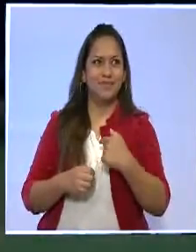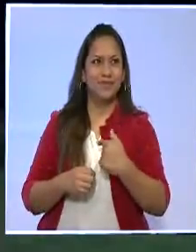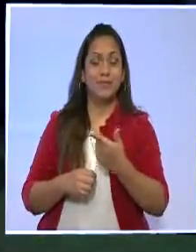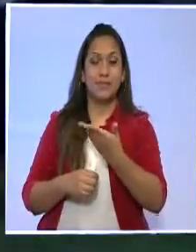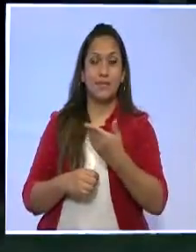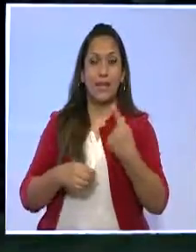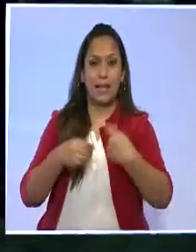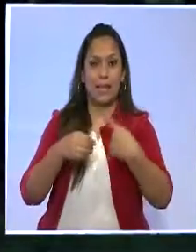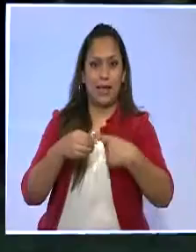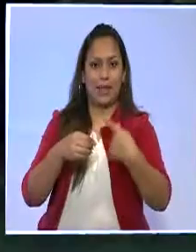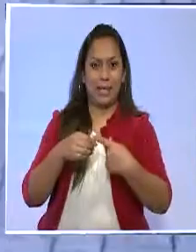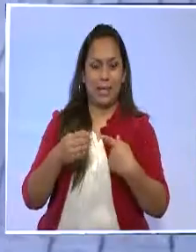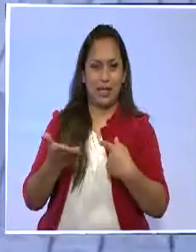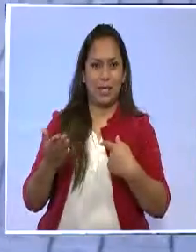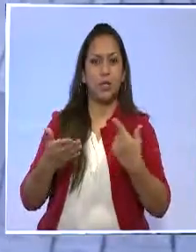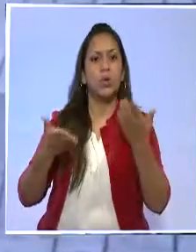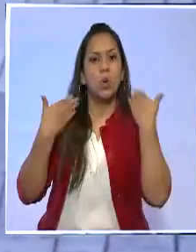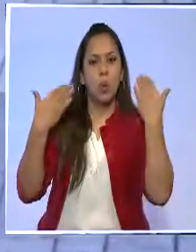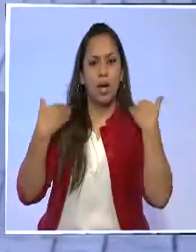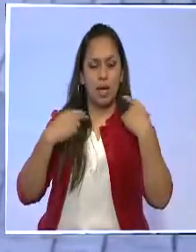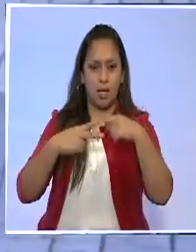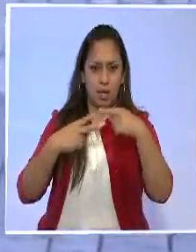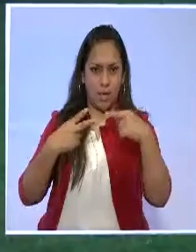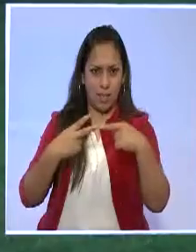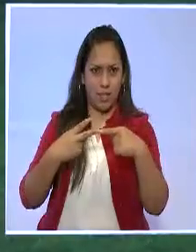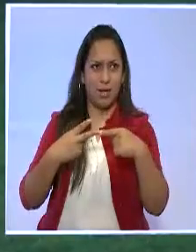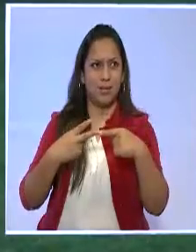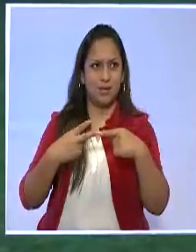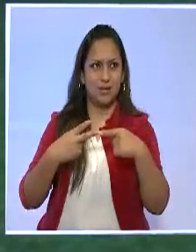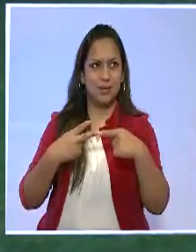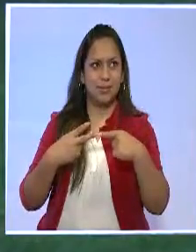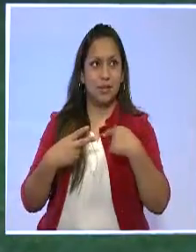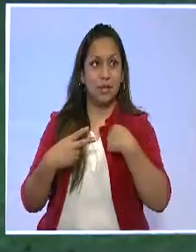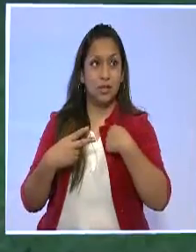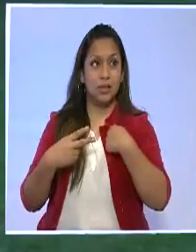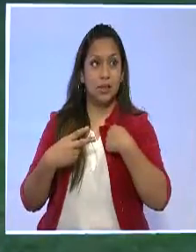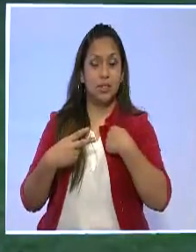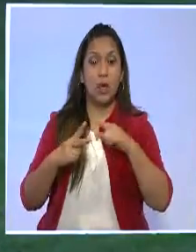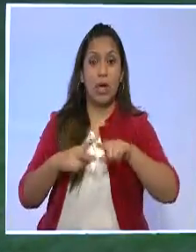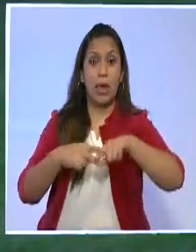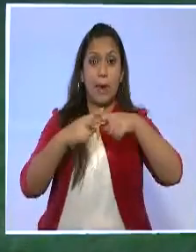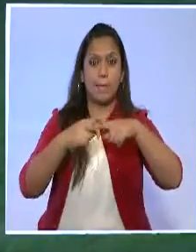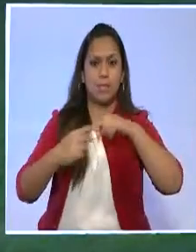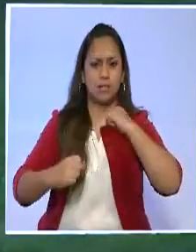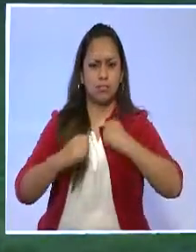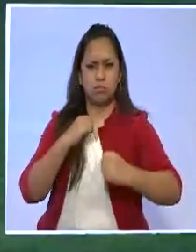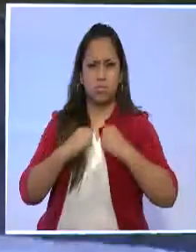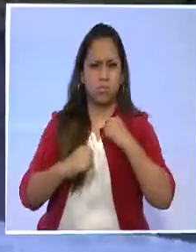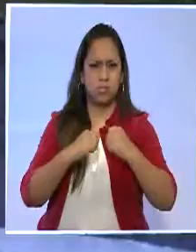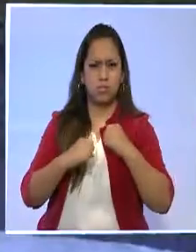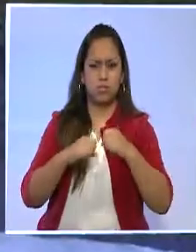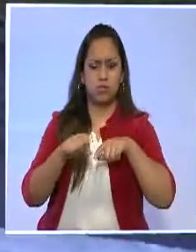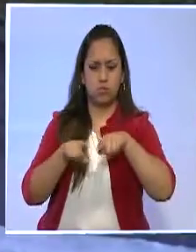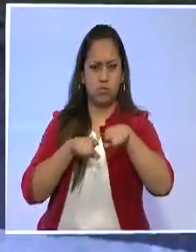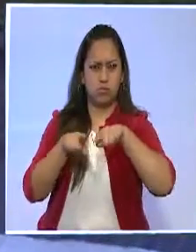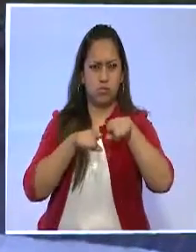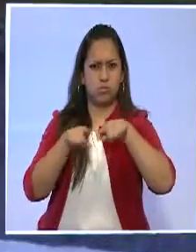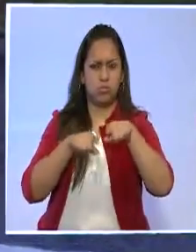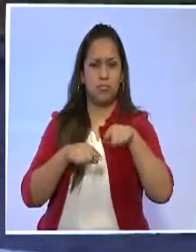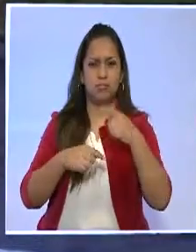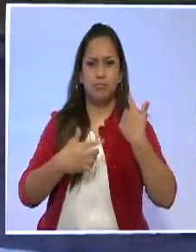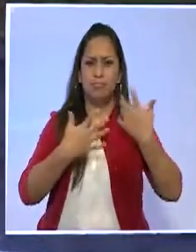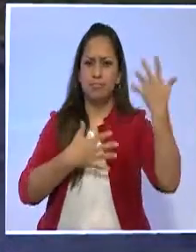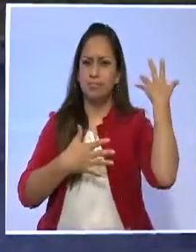la de guayaquil por ahí también desea correr hace no más de 20